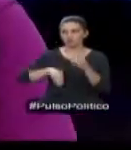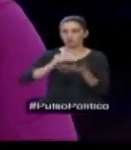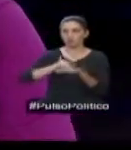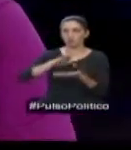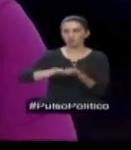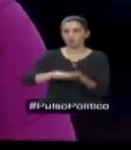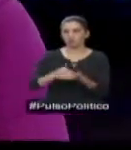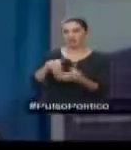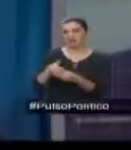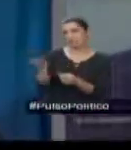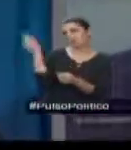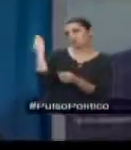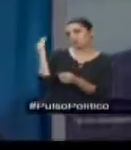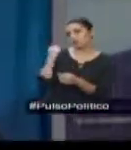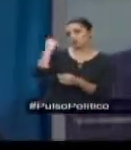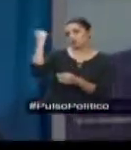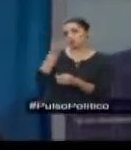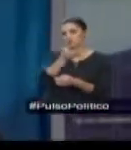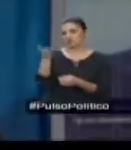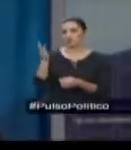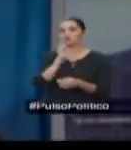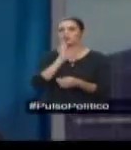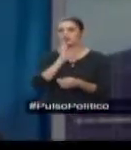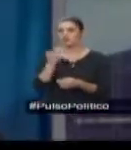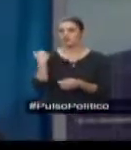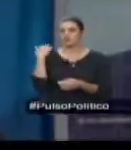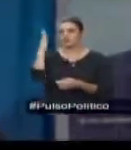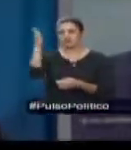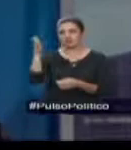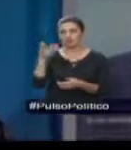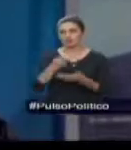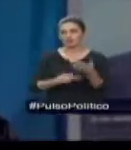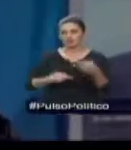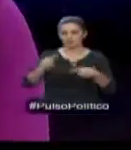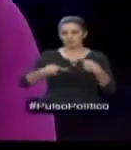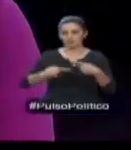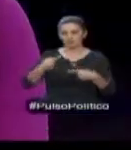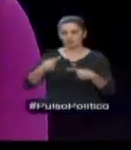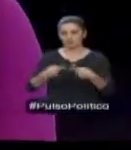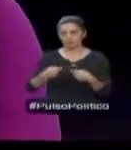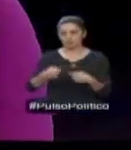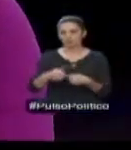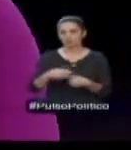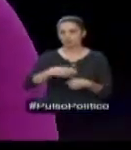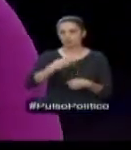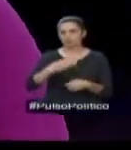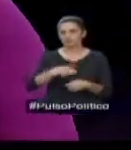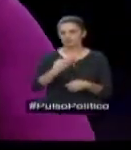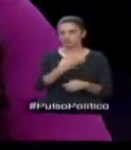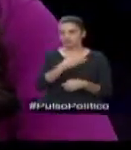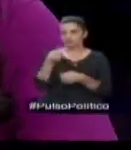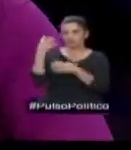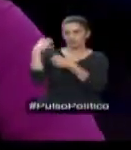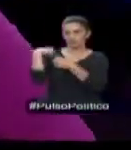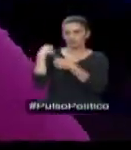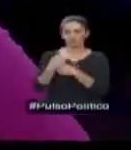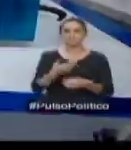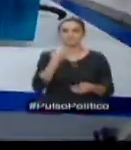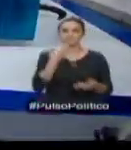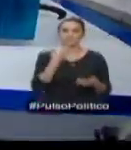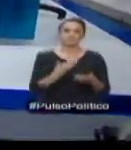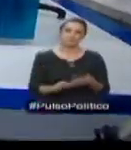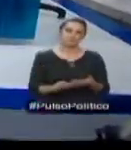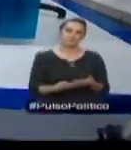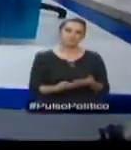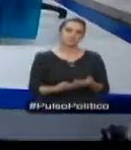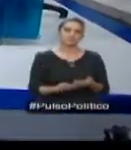sentido los derechos a los que usted hace referencia tendrán que discutirse tendrán que ser reclamados y tendrán que ser garantizados desgracias prioritarias